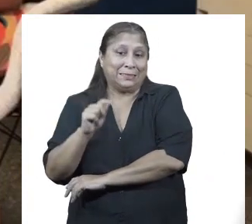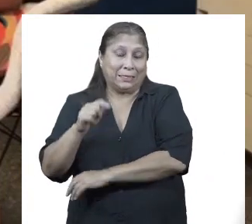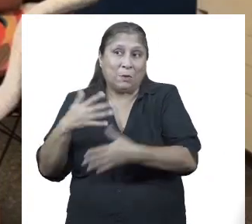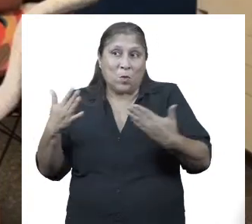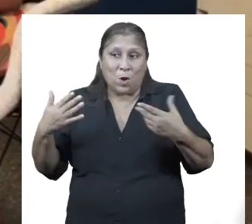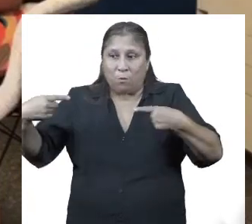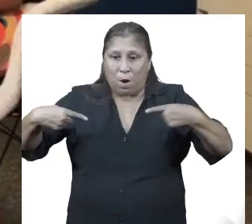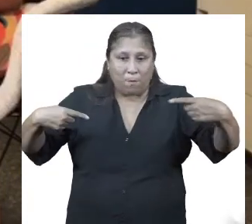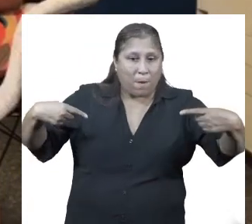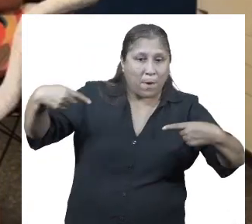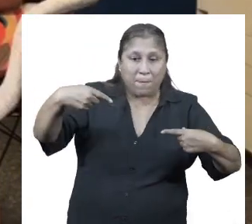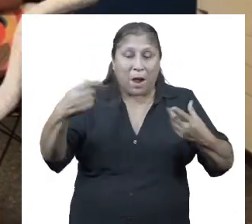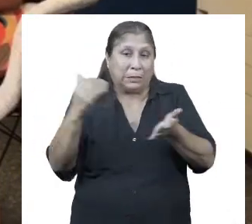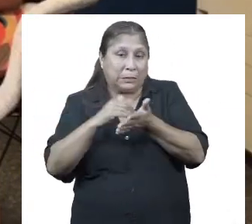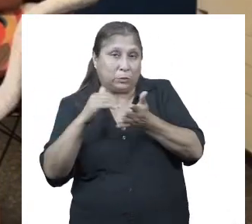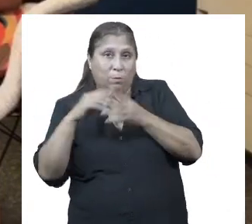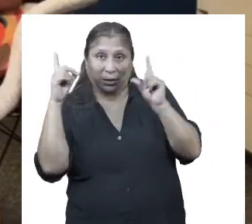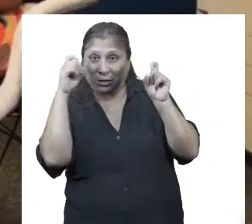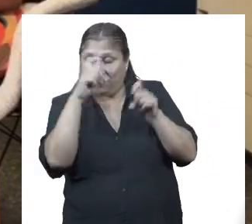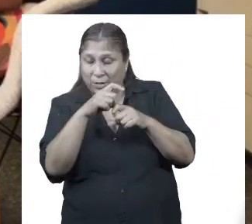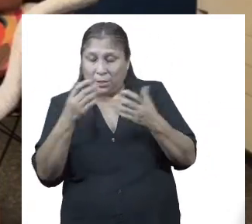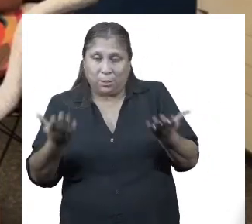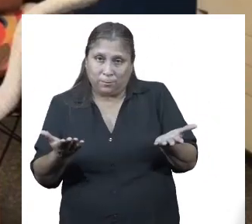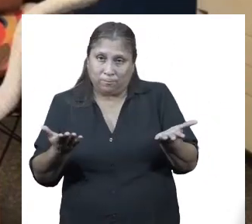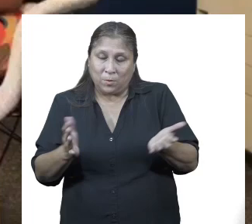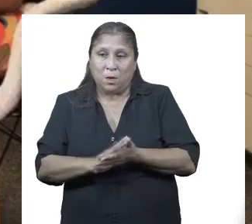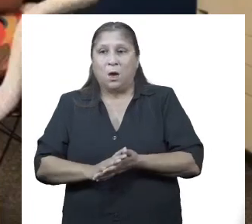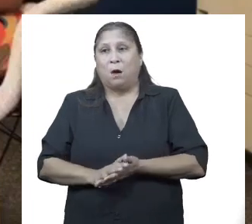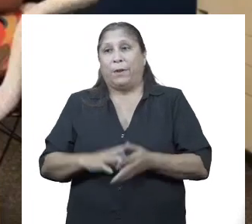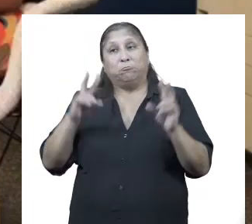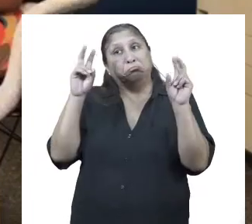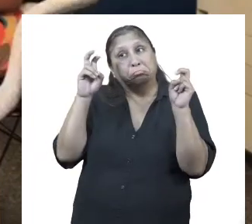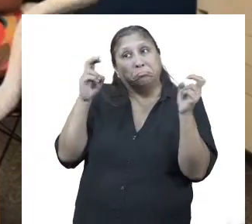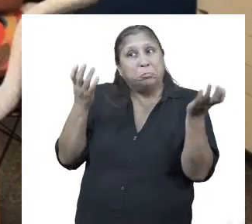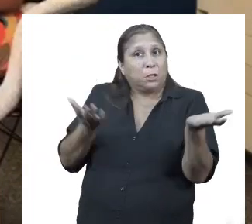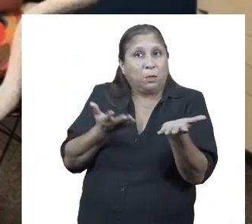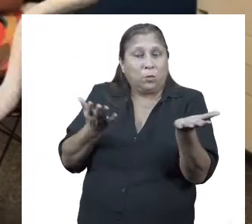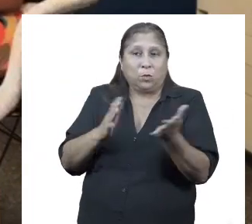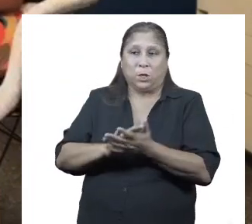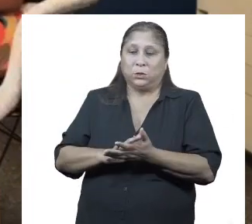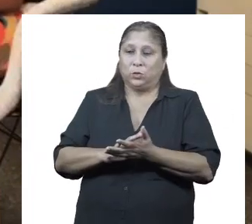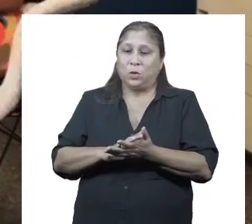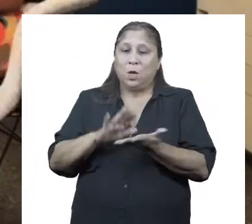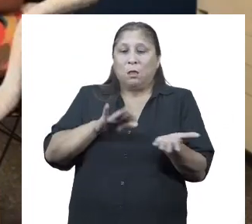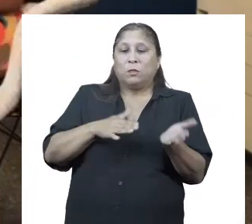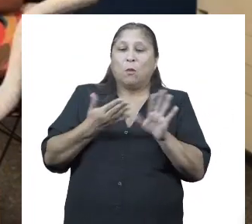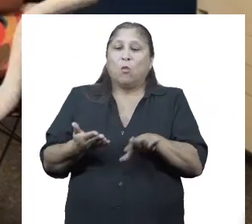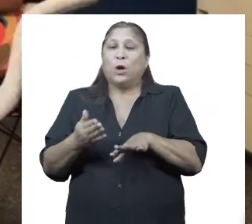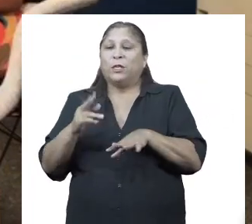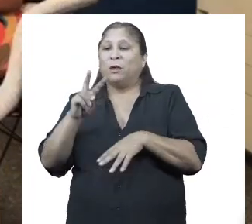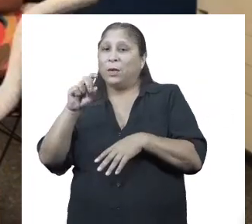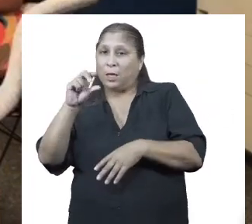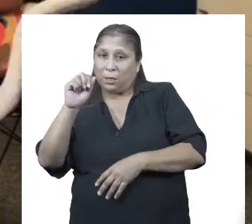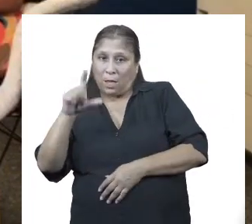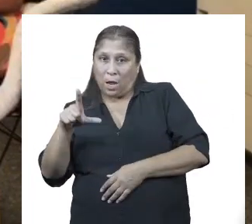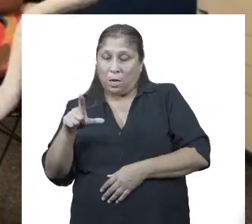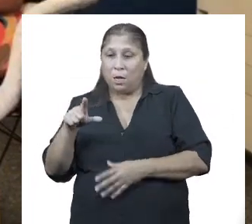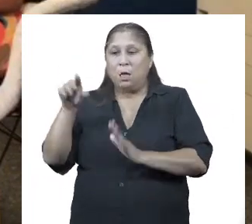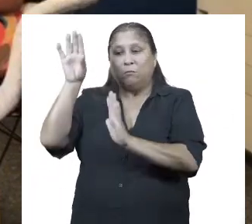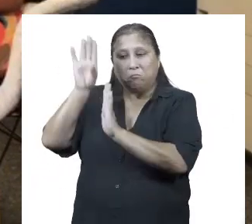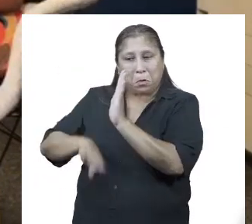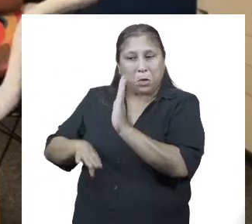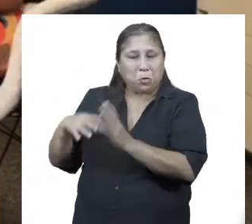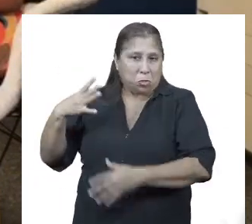necesariamente frentes que son más complejos de abordar. Habrán casos de estados vegetativos, habrán casos de menores de edad,